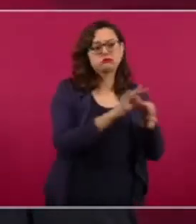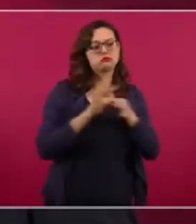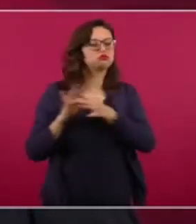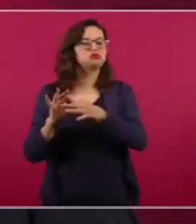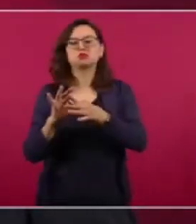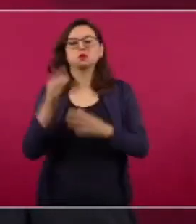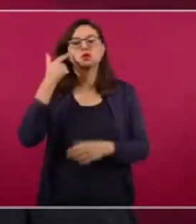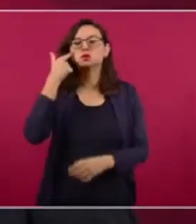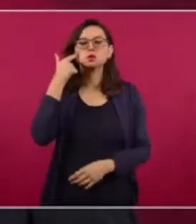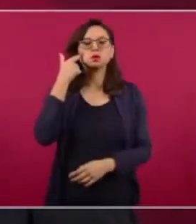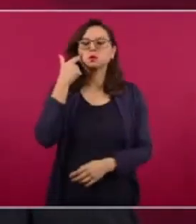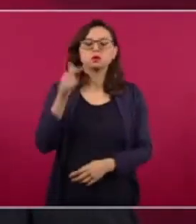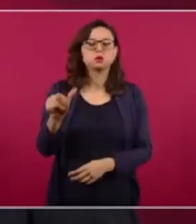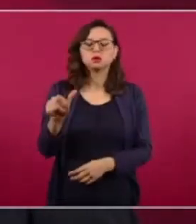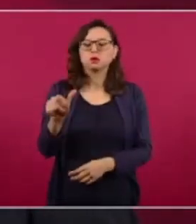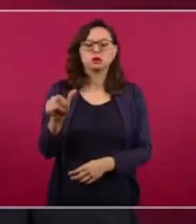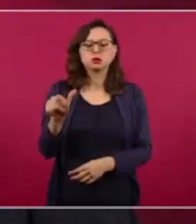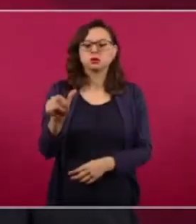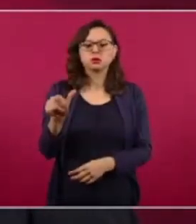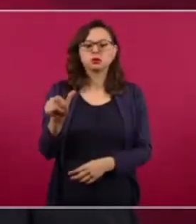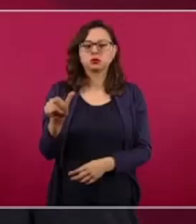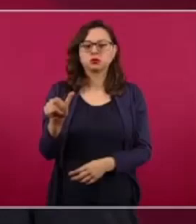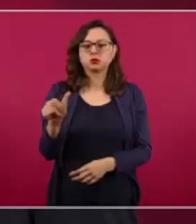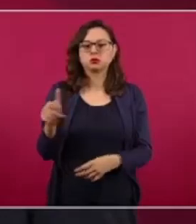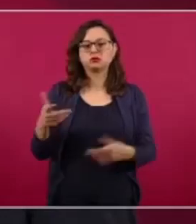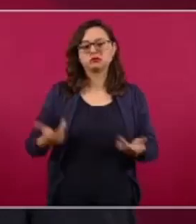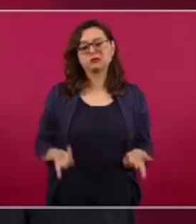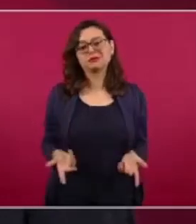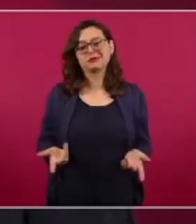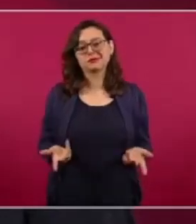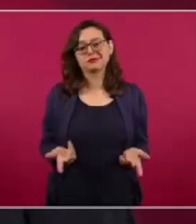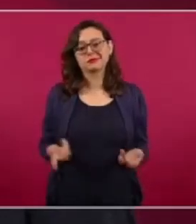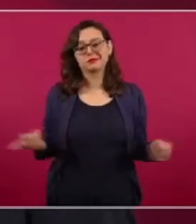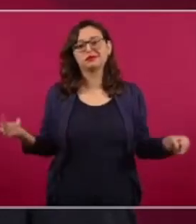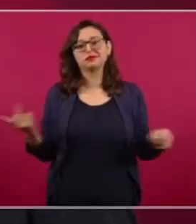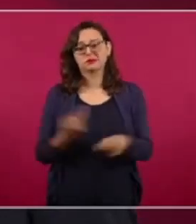y están haciendo sufrir mucho